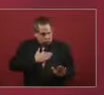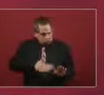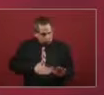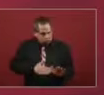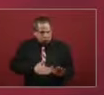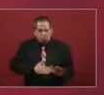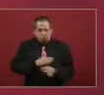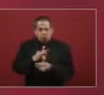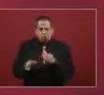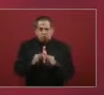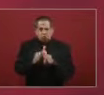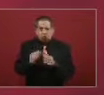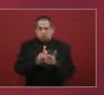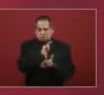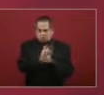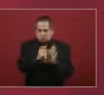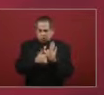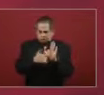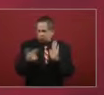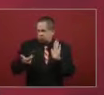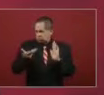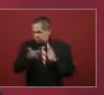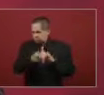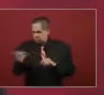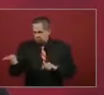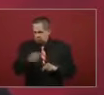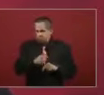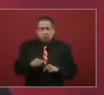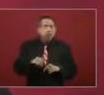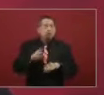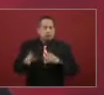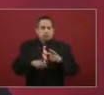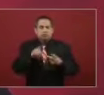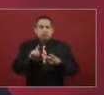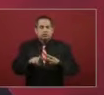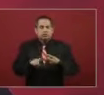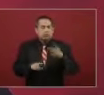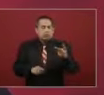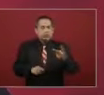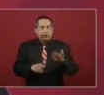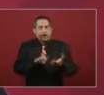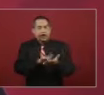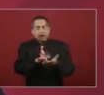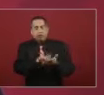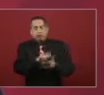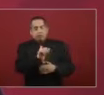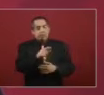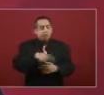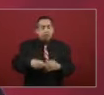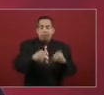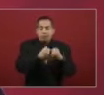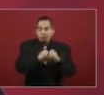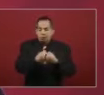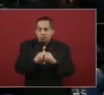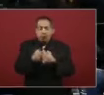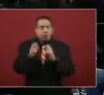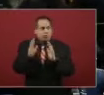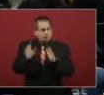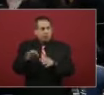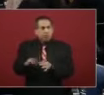se actúe en el marco de la ley. Acerca de los apoyos a la frontera, ya